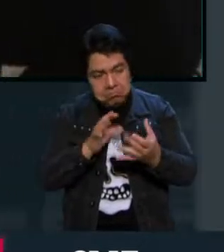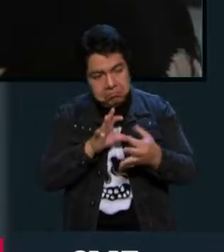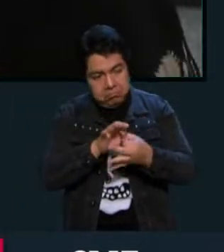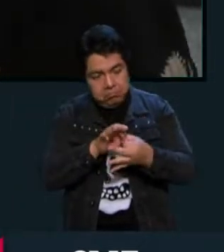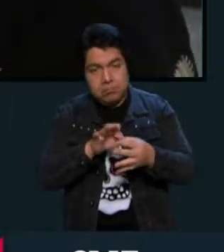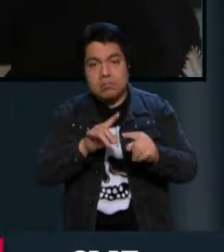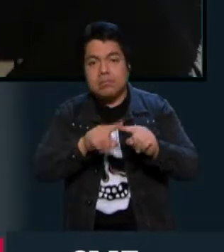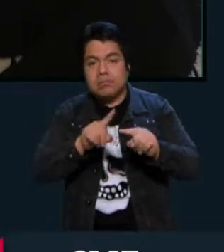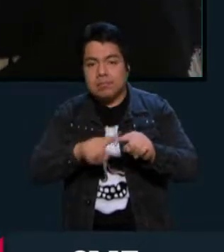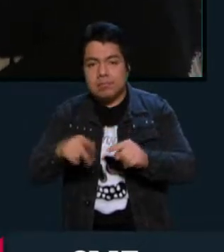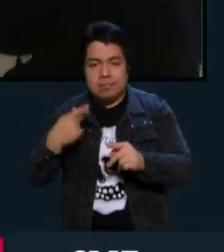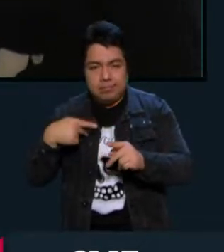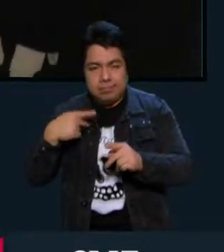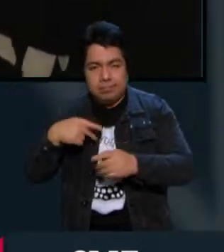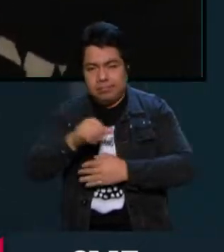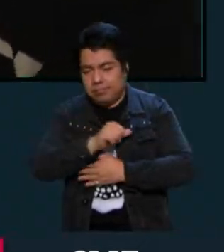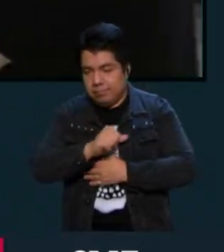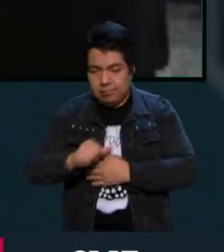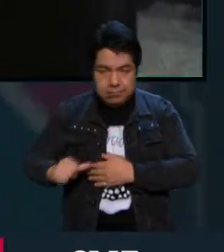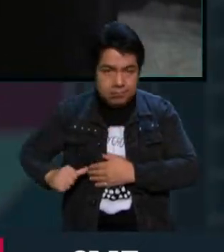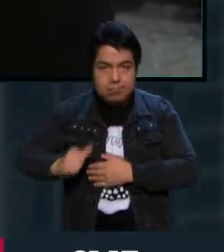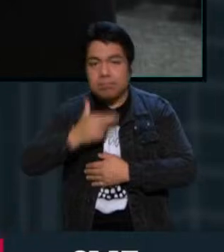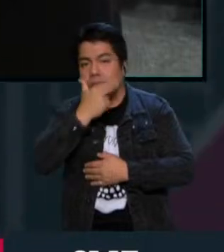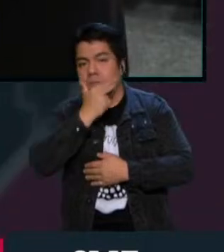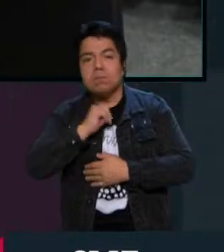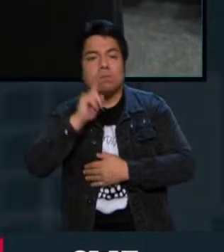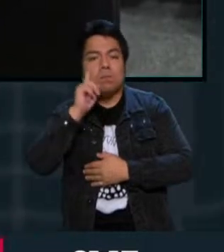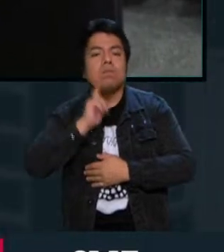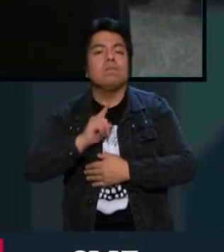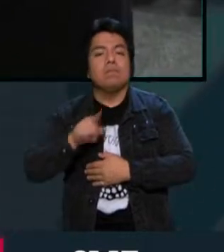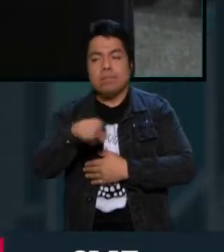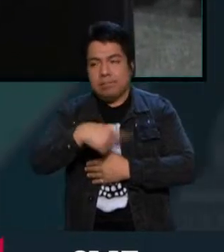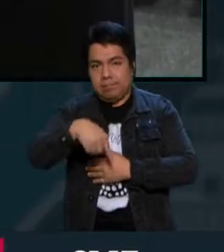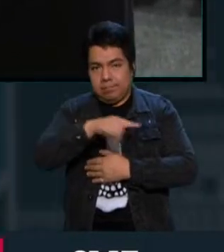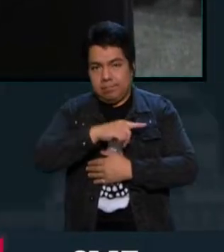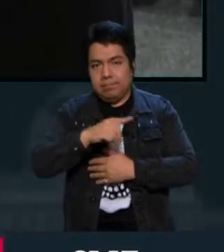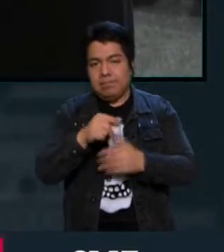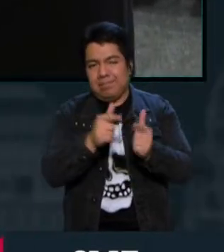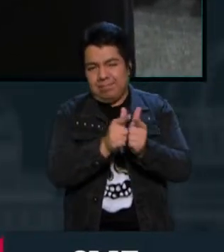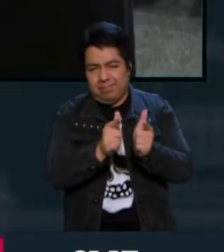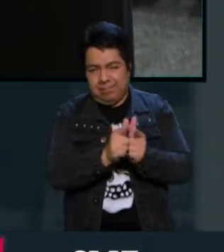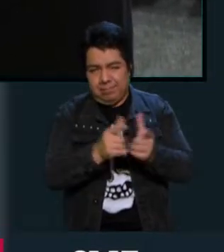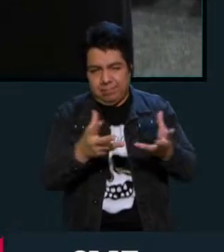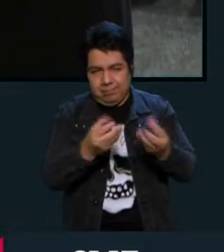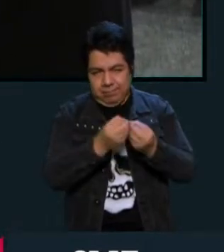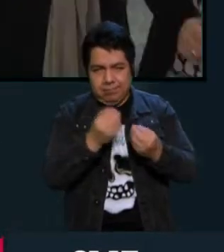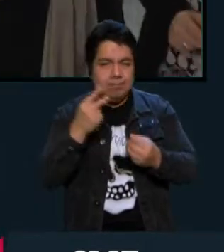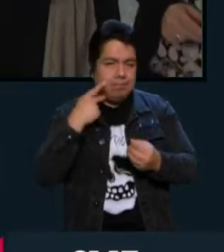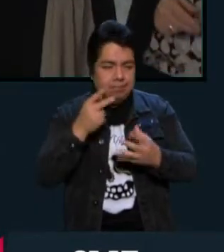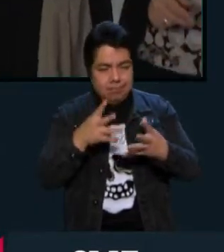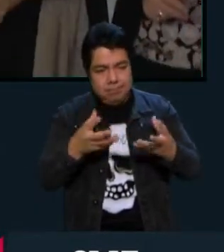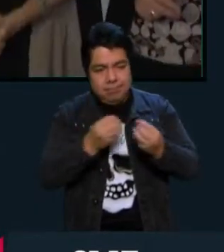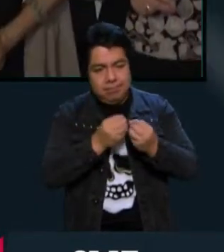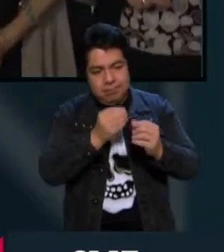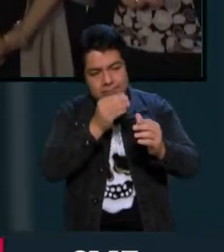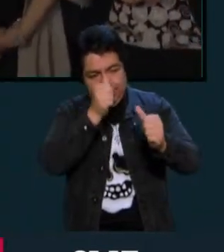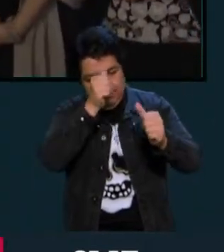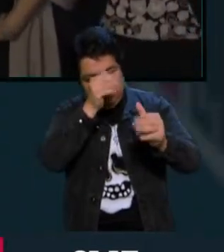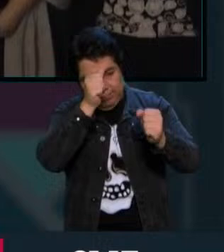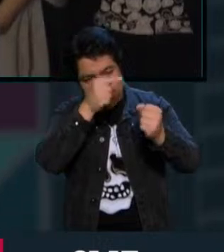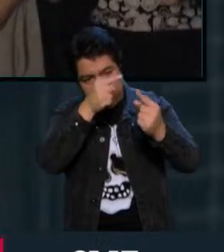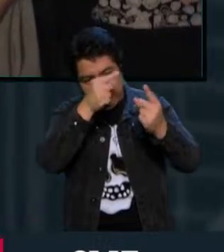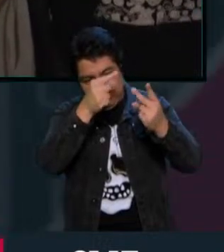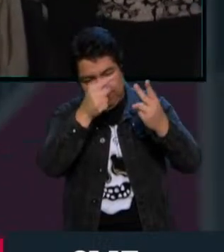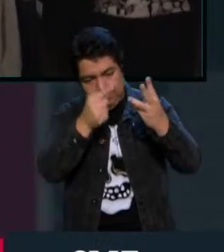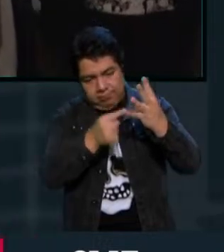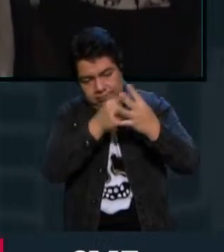las personas, alcaldes y alcaldesas de la transformación, hicimos un compromiso de una serie de puntos